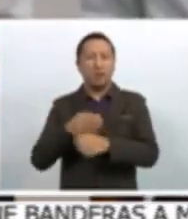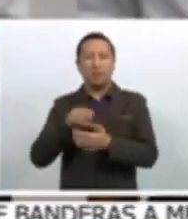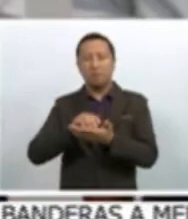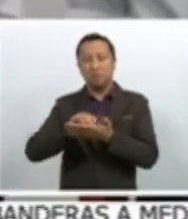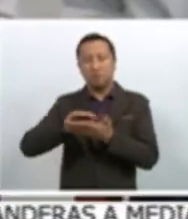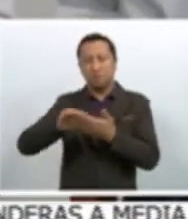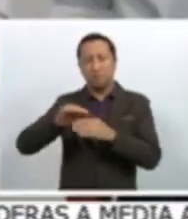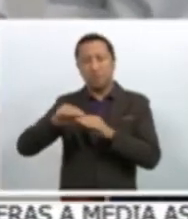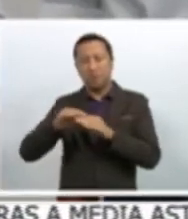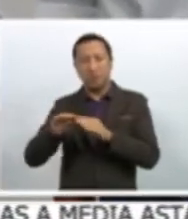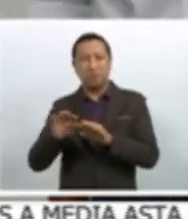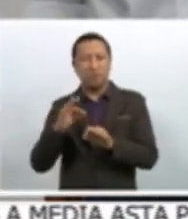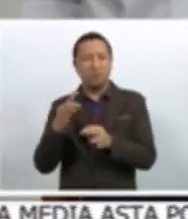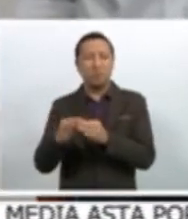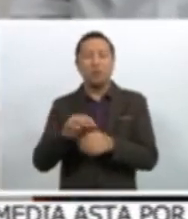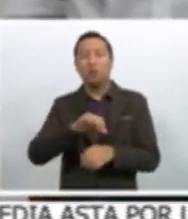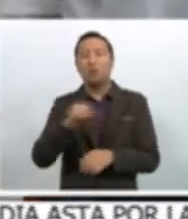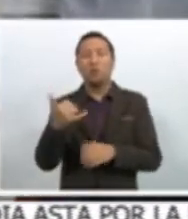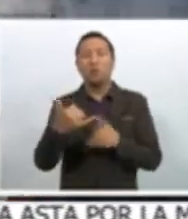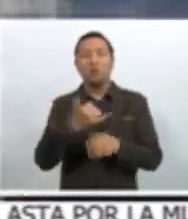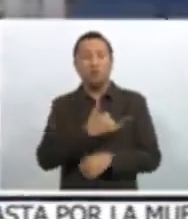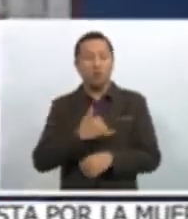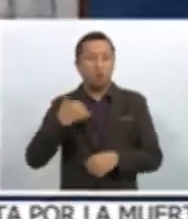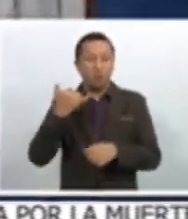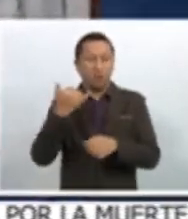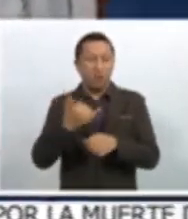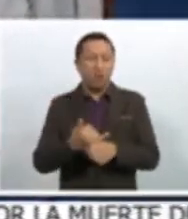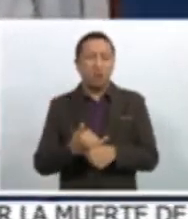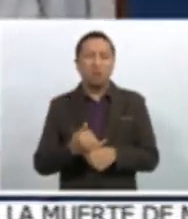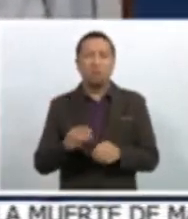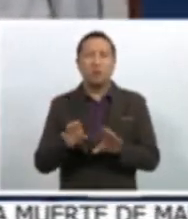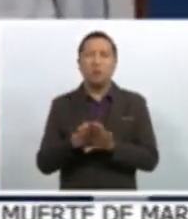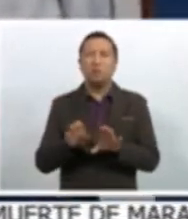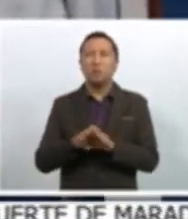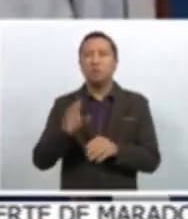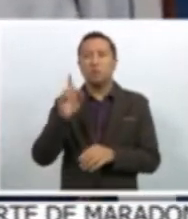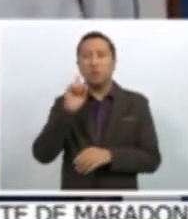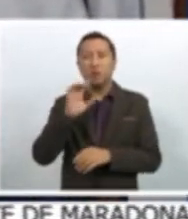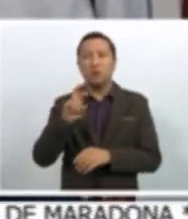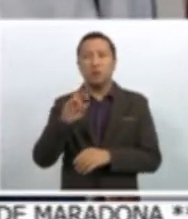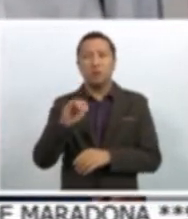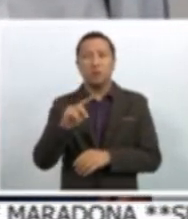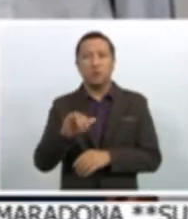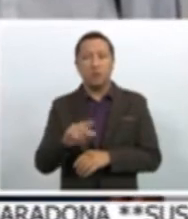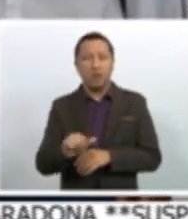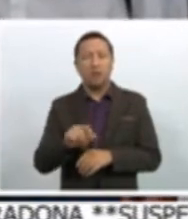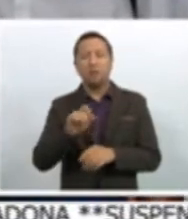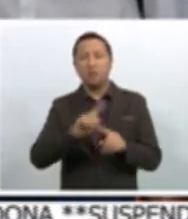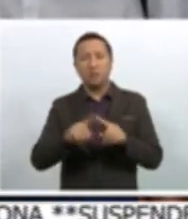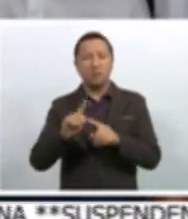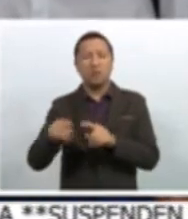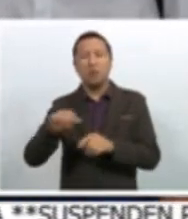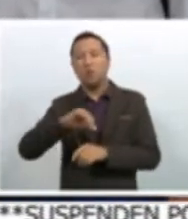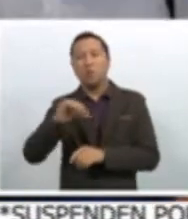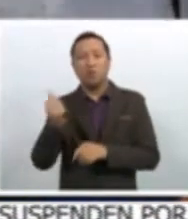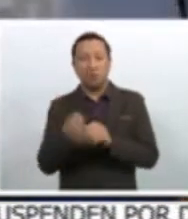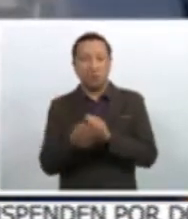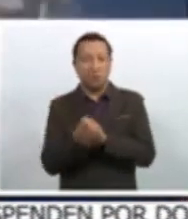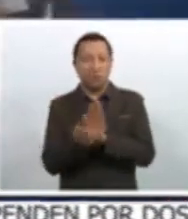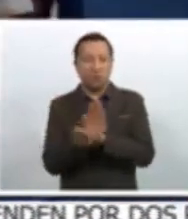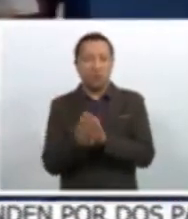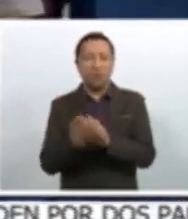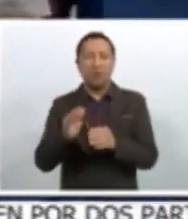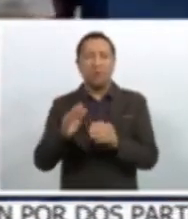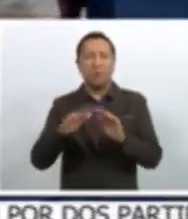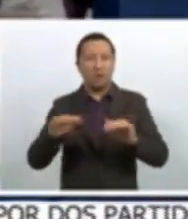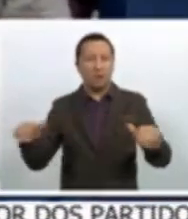fueron para Reina Valle Parera, Romana Piste Medina y Wendy Calderón Valle. En la categoría de conchas y materiales marinos, los galardonados fueron José Cordero